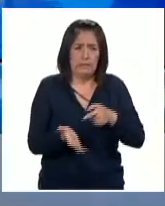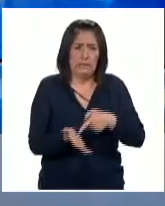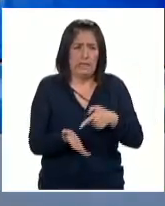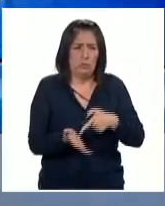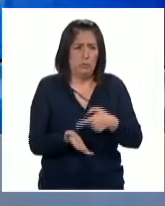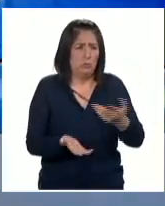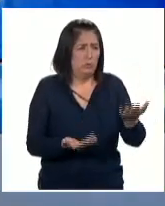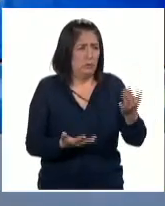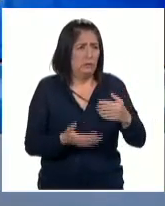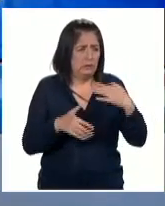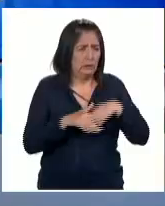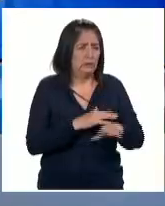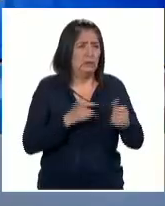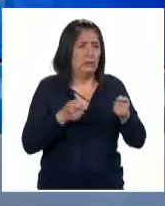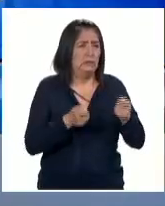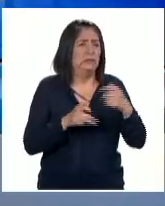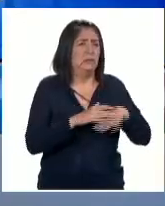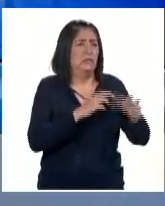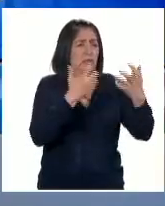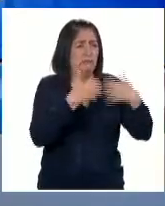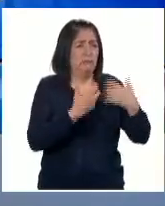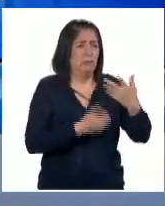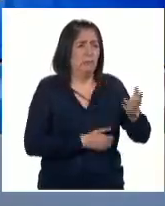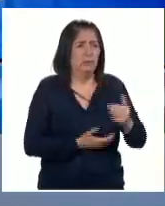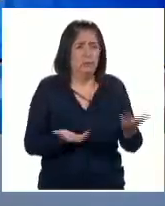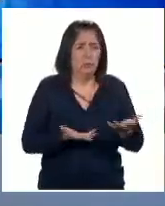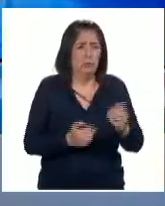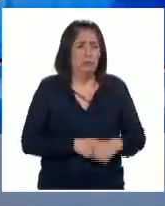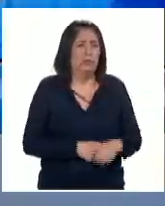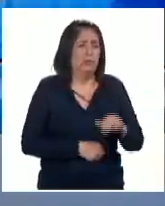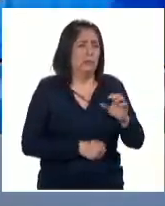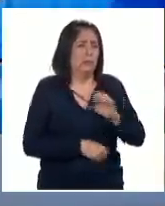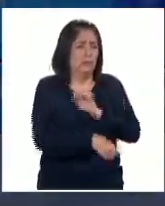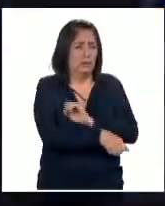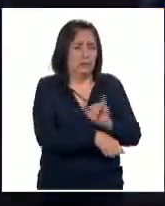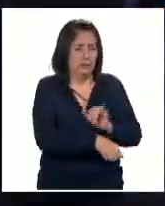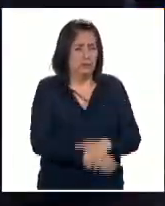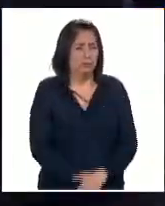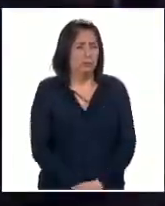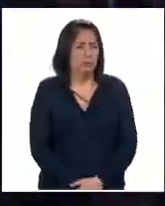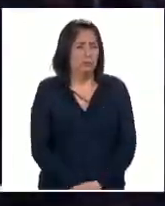Ellos intentaron ingresar a la fuerza a la sede de esta empresa que está ubicada en San Isidro.